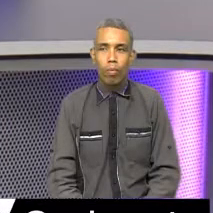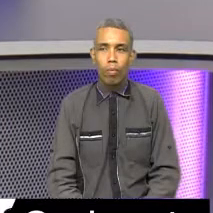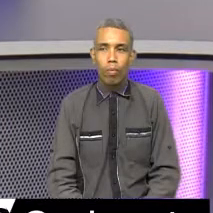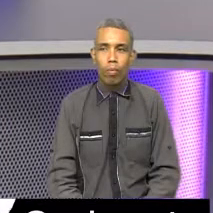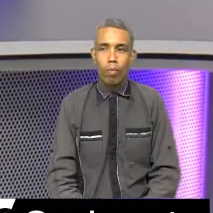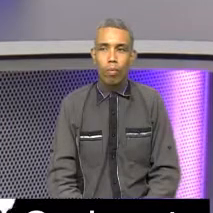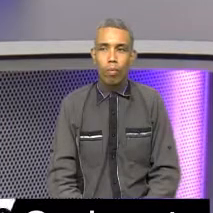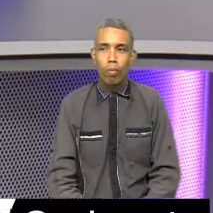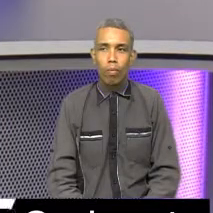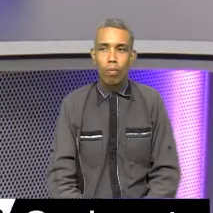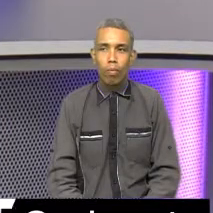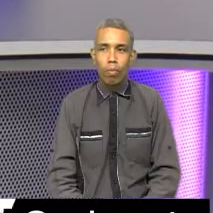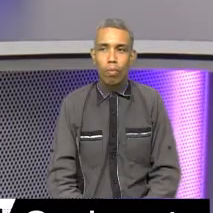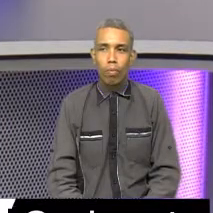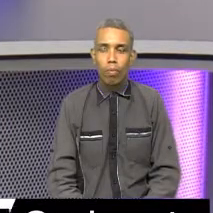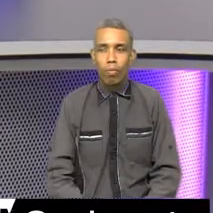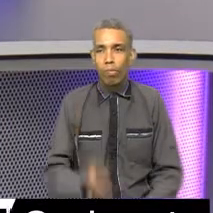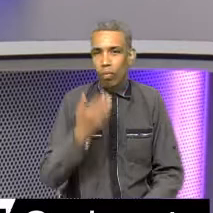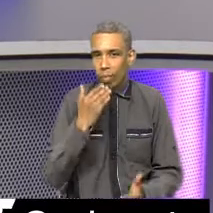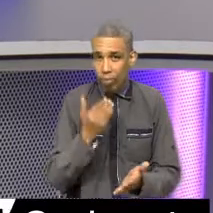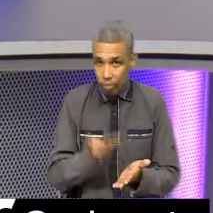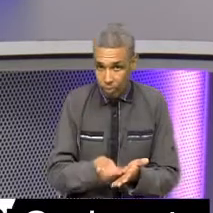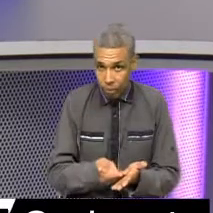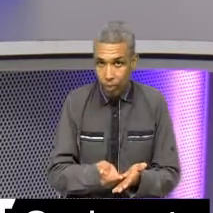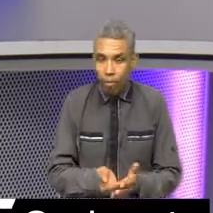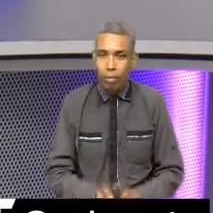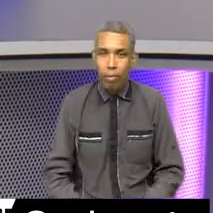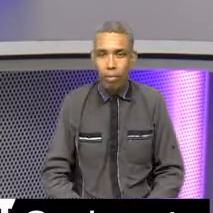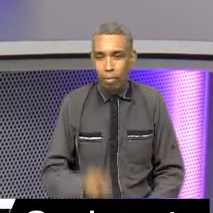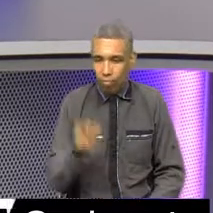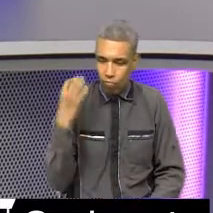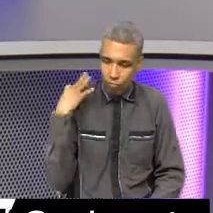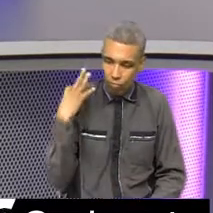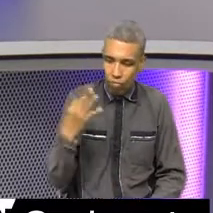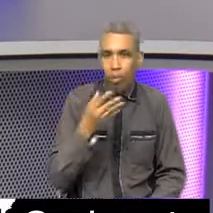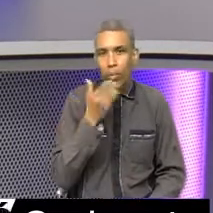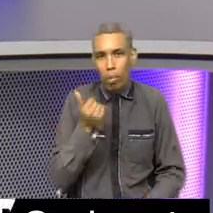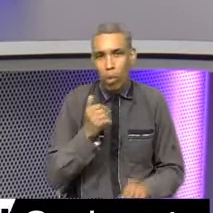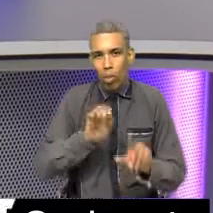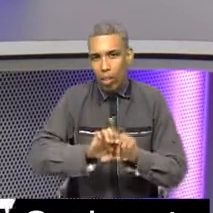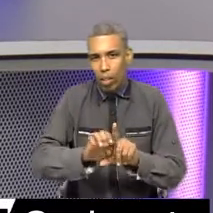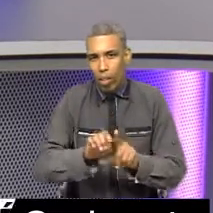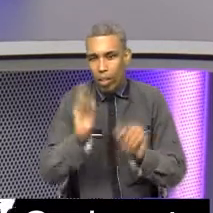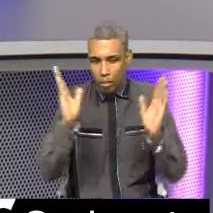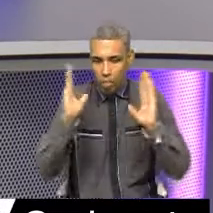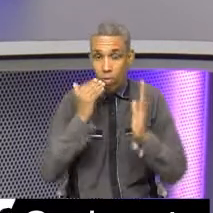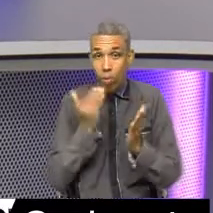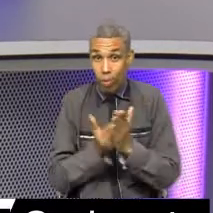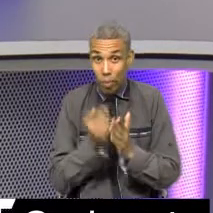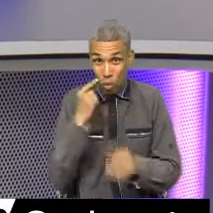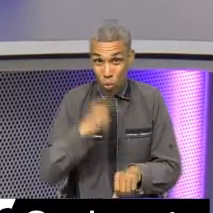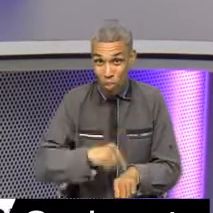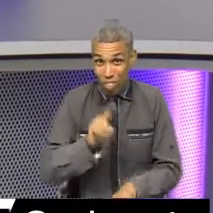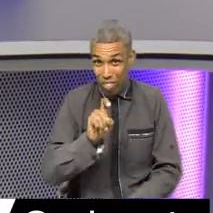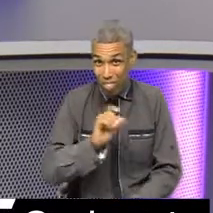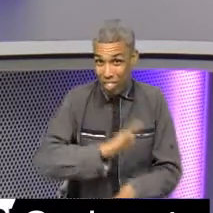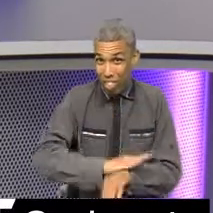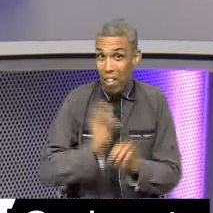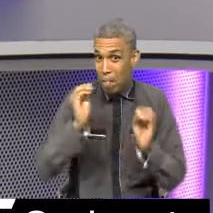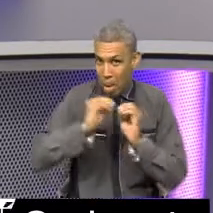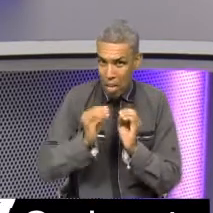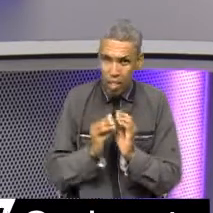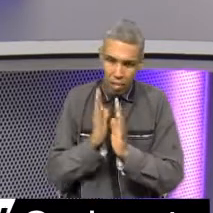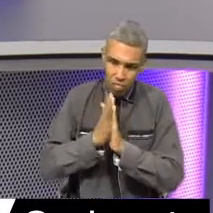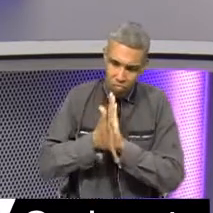Gracias por recordar una vez más que nosotros somos Opción Informativa y por permitirnos llegar hasta sus hogares. Tenemos una cita a las 6 en punto de la tarde con todo